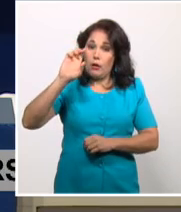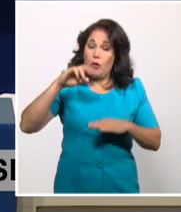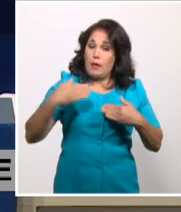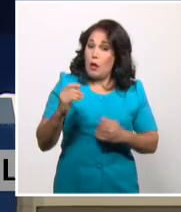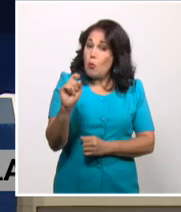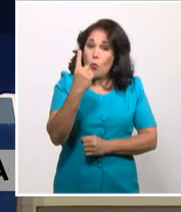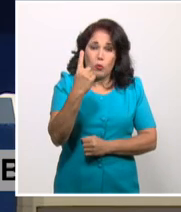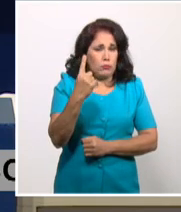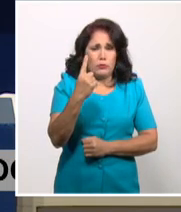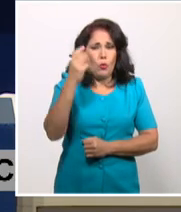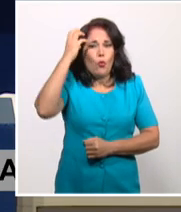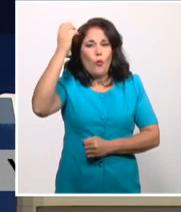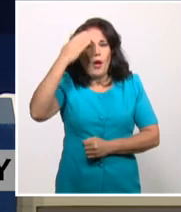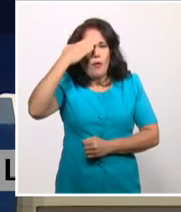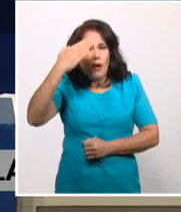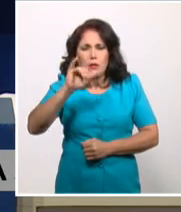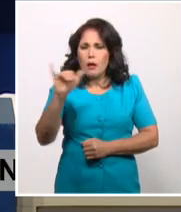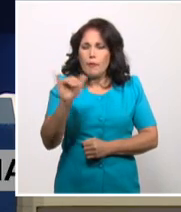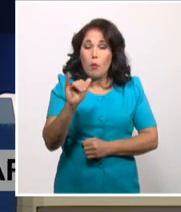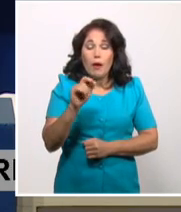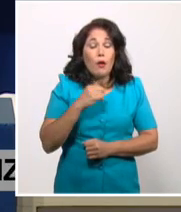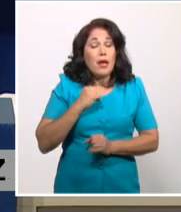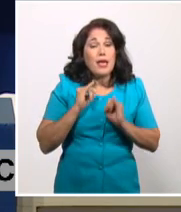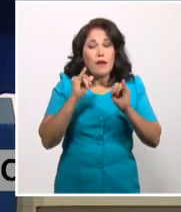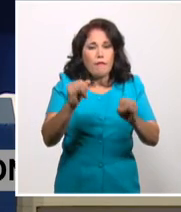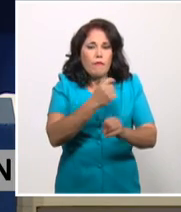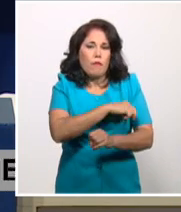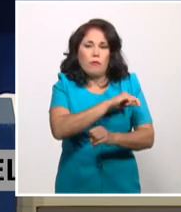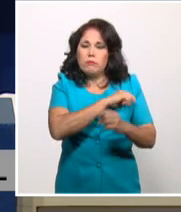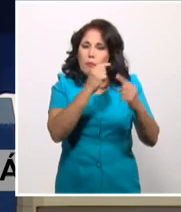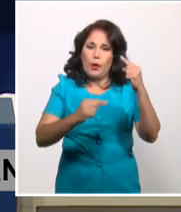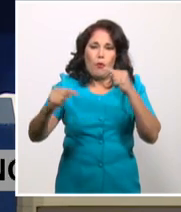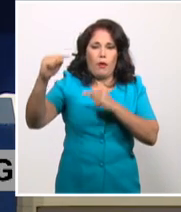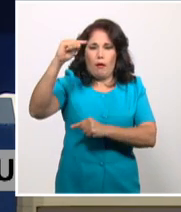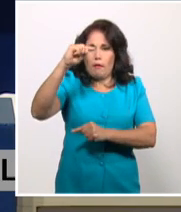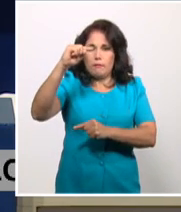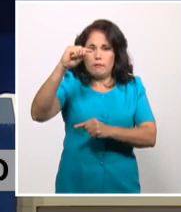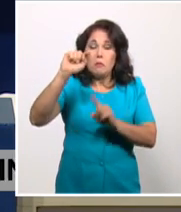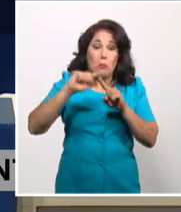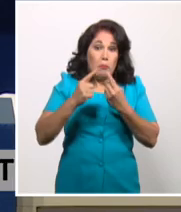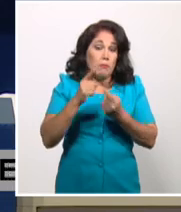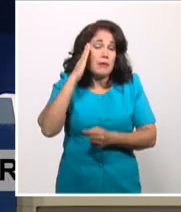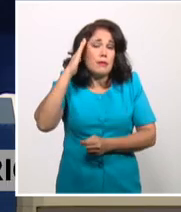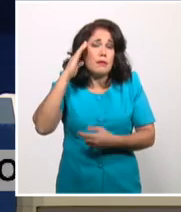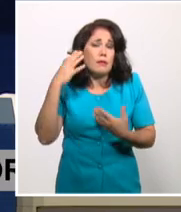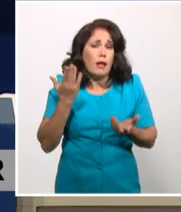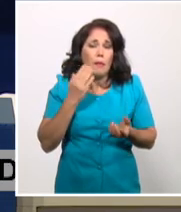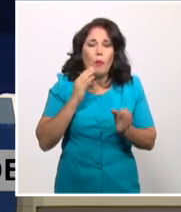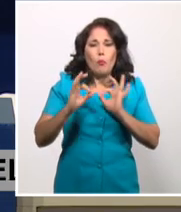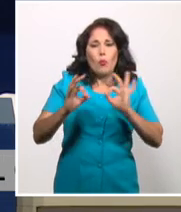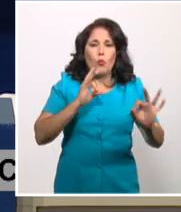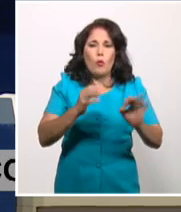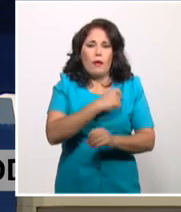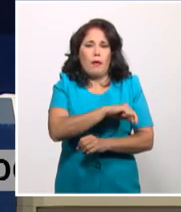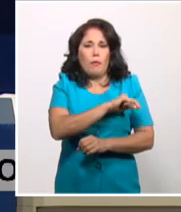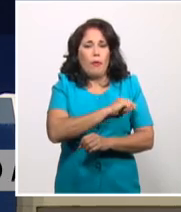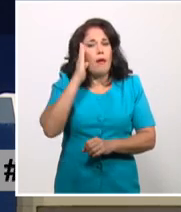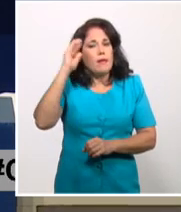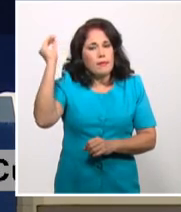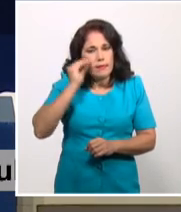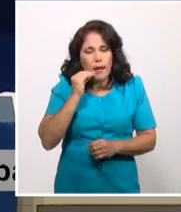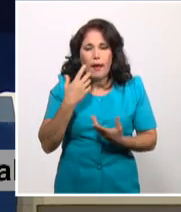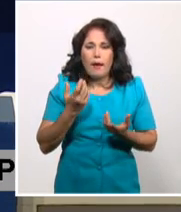el Estado, el gobierno cubano, es tener muy informada a la población, para que además sepa cómo protegerse, sepa cómo hacer